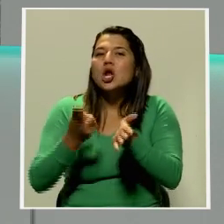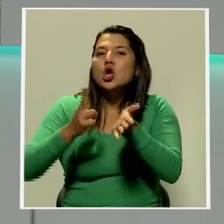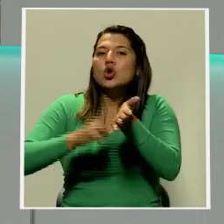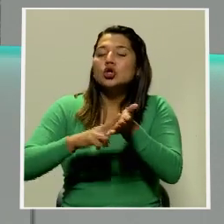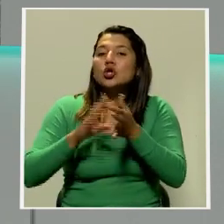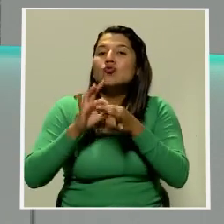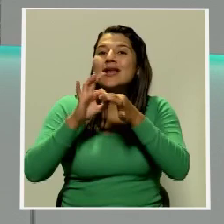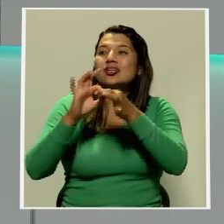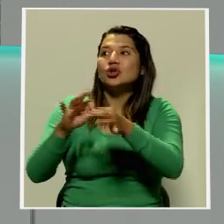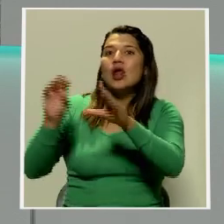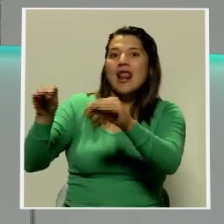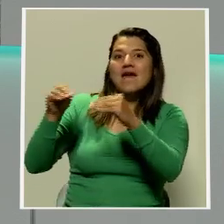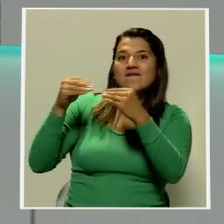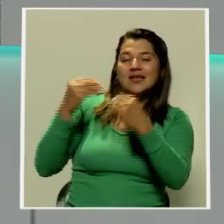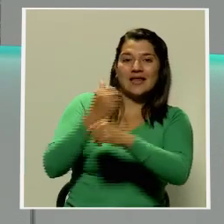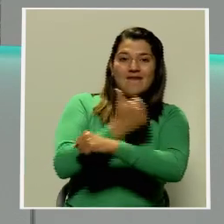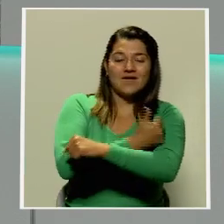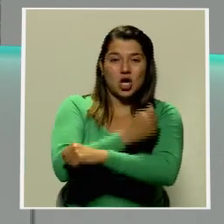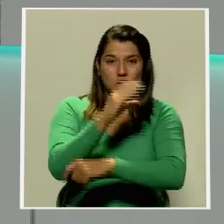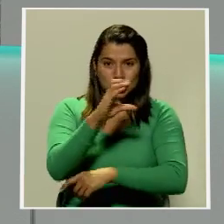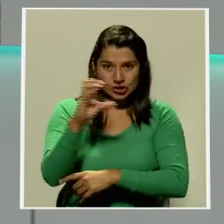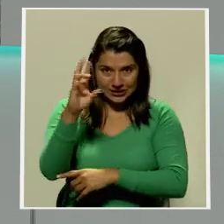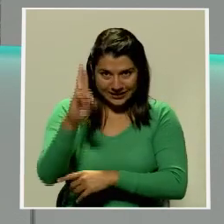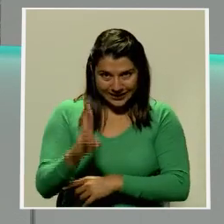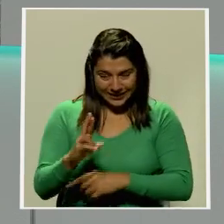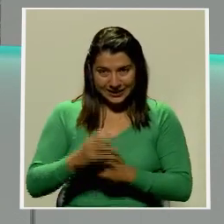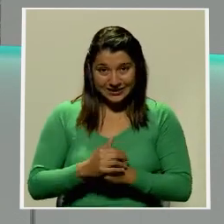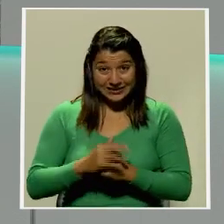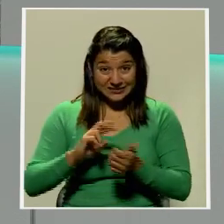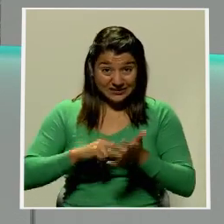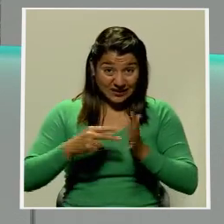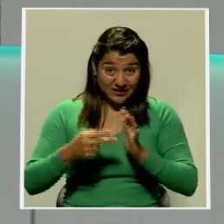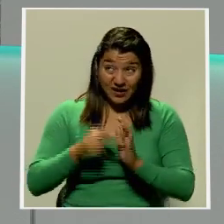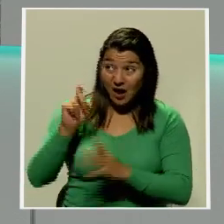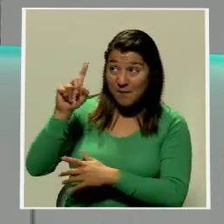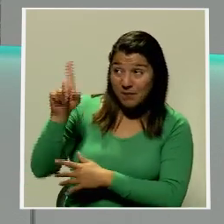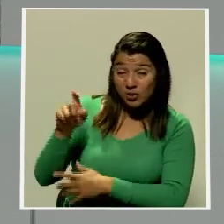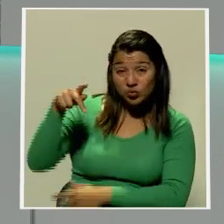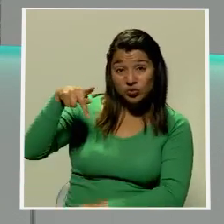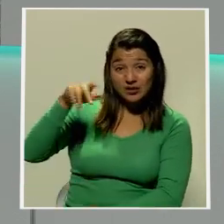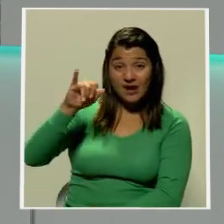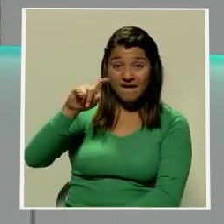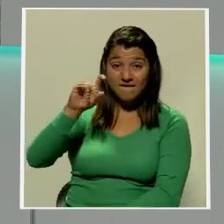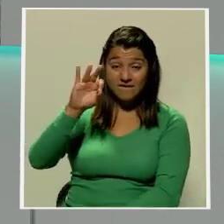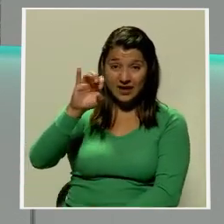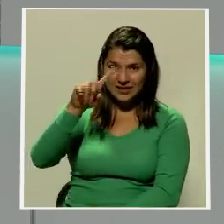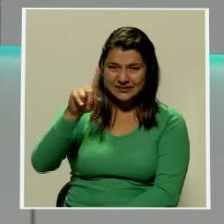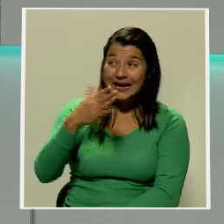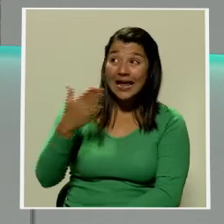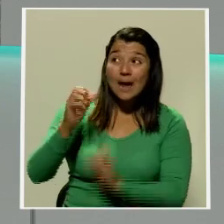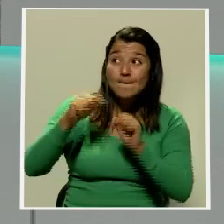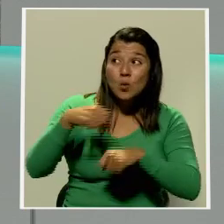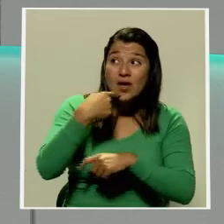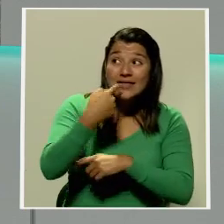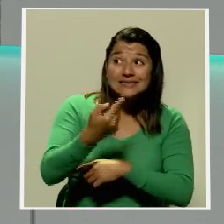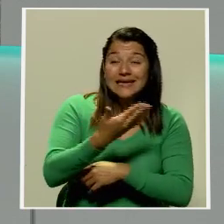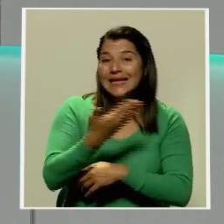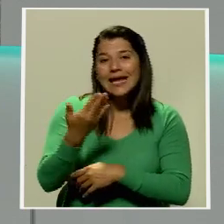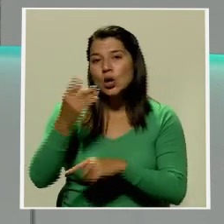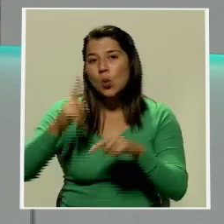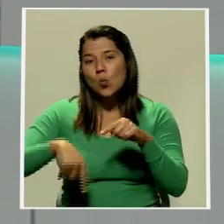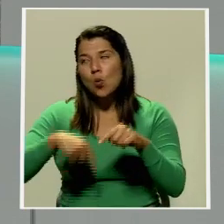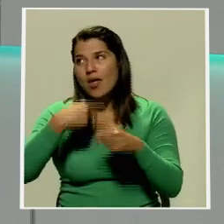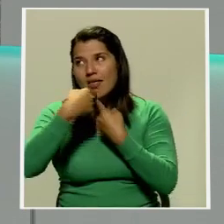de venta a Costa Rica. Es decir, le está preguntando a Pfizer qué puede decir y qué no se le puede decir